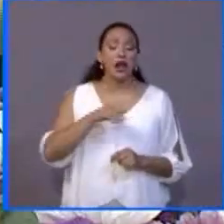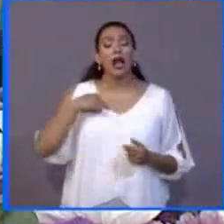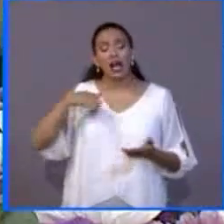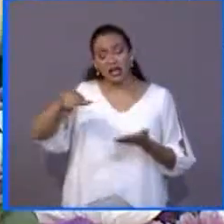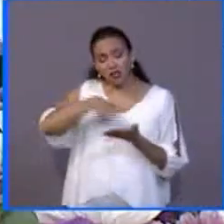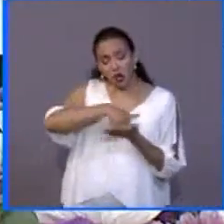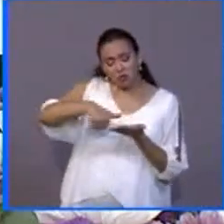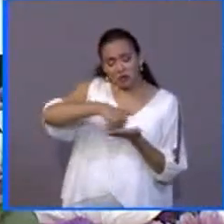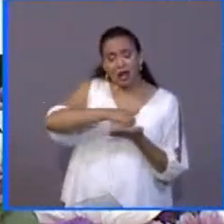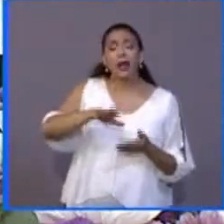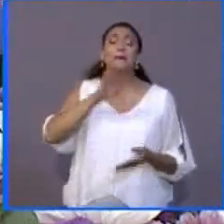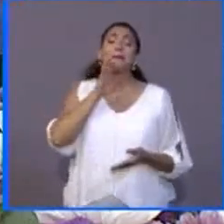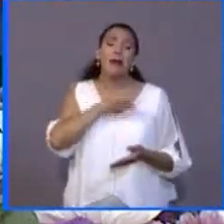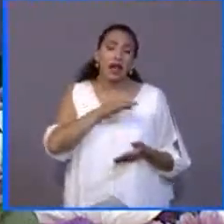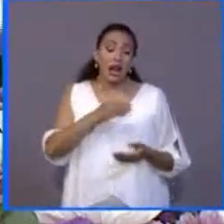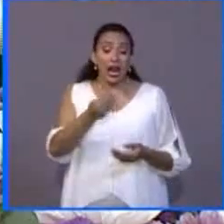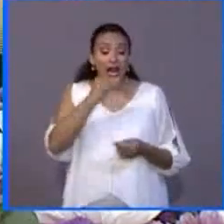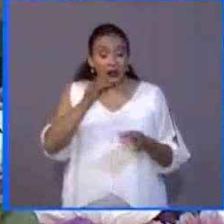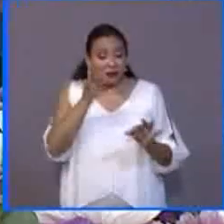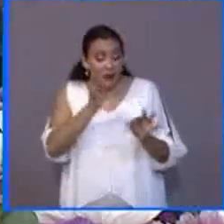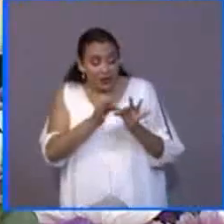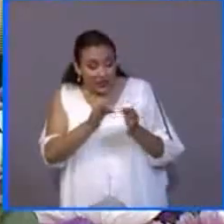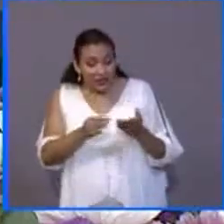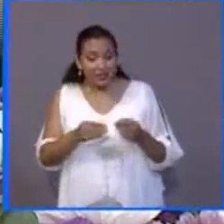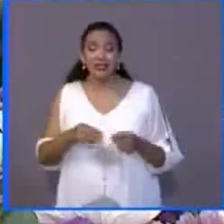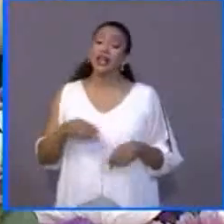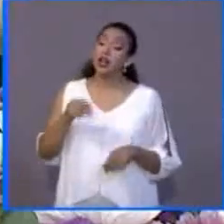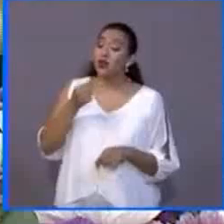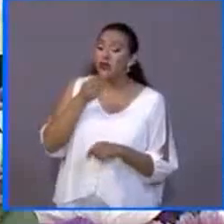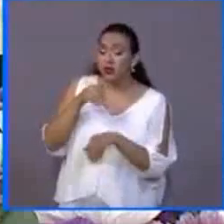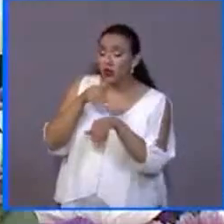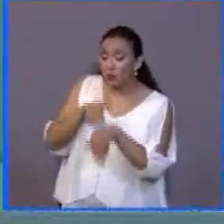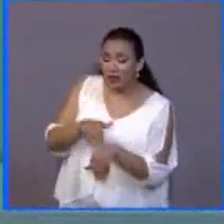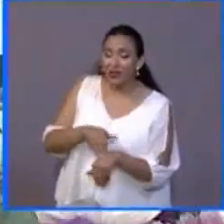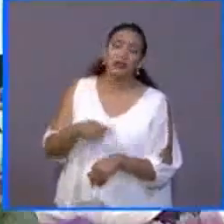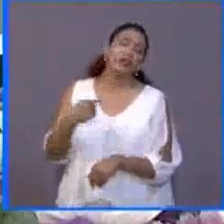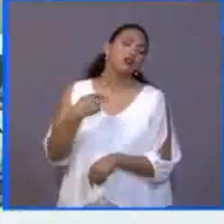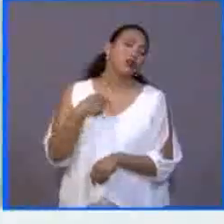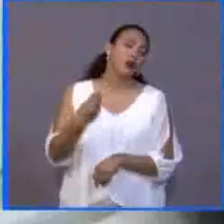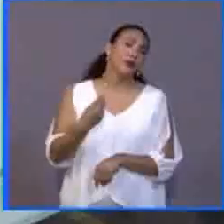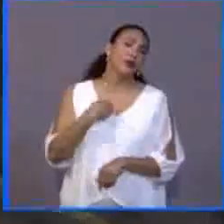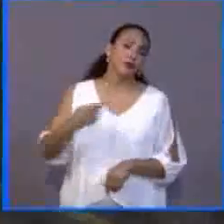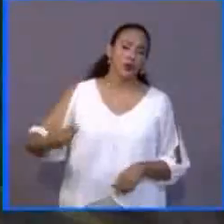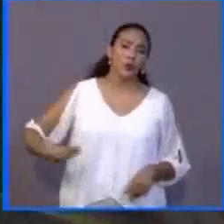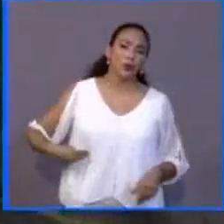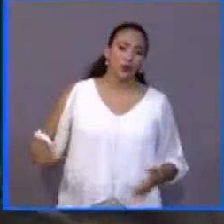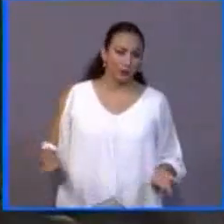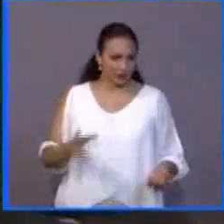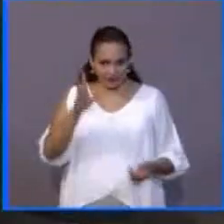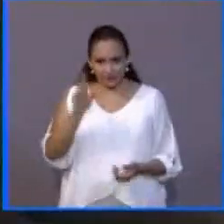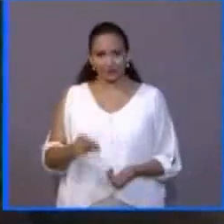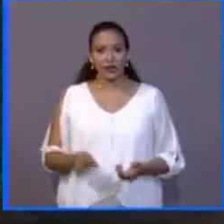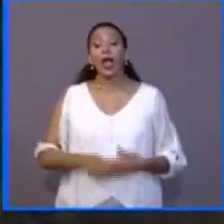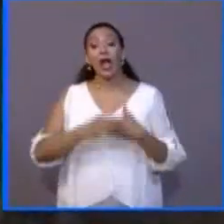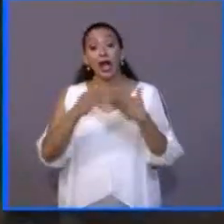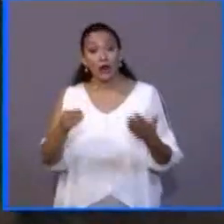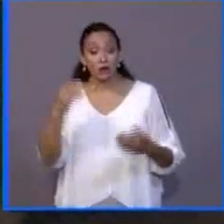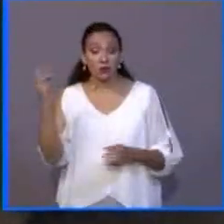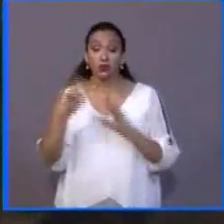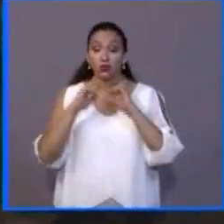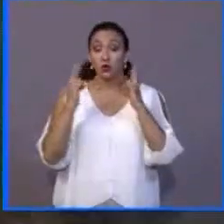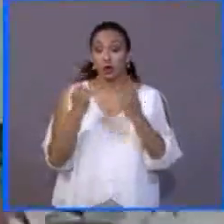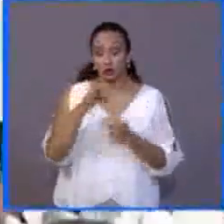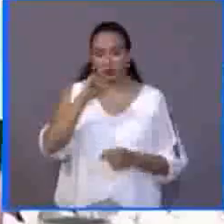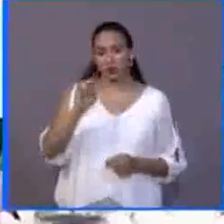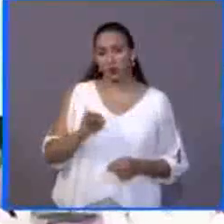la comida lista, los niños no obedecieron, etcétera, etcétera. En el evento, la magistrada